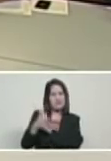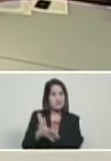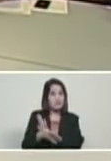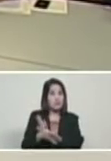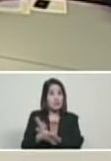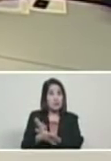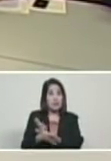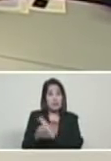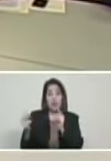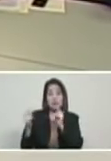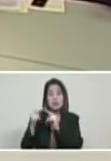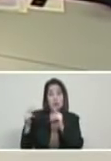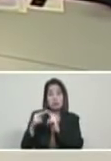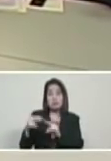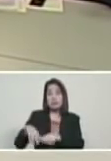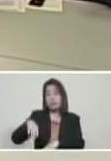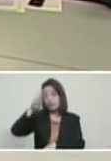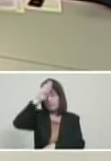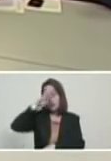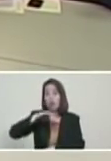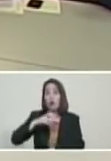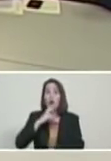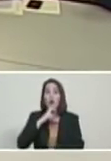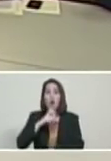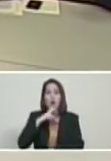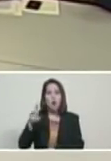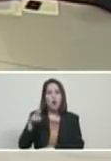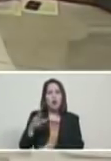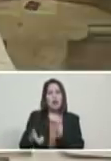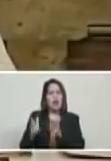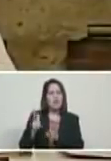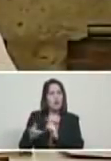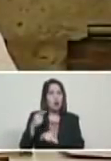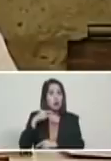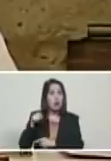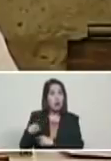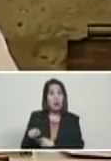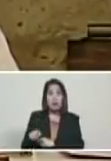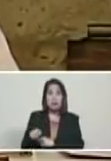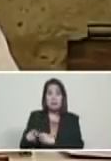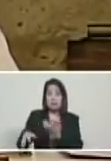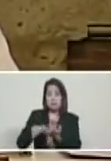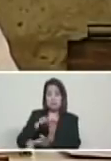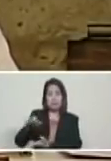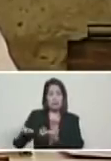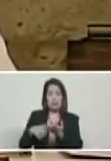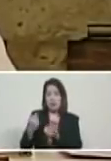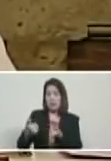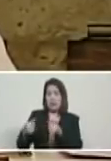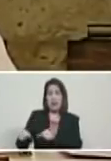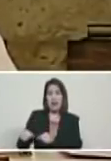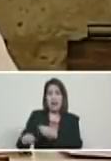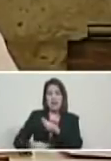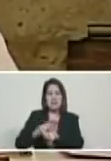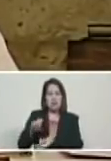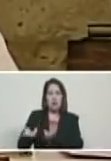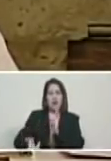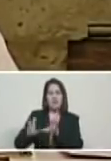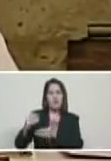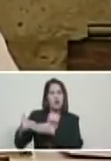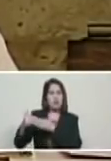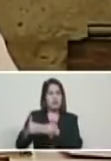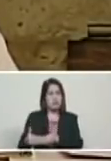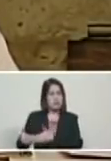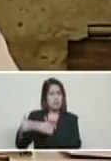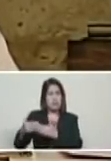se conoce la fiebre del oro en California y el desastre que hicieron con California, con la fiebre de oro. Sobre eso